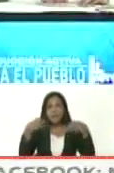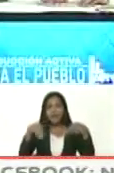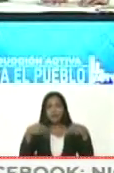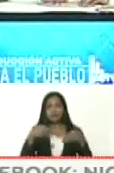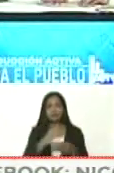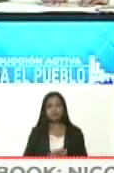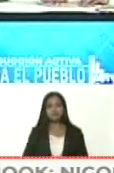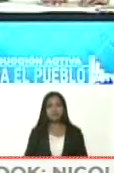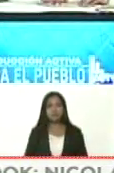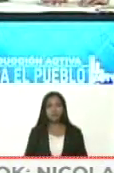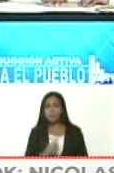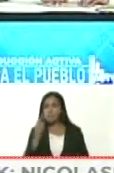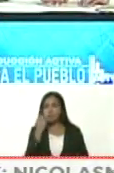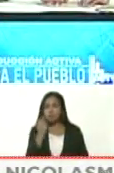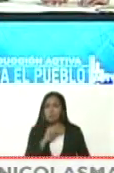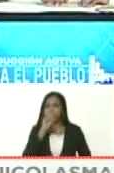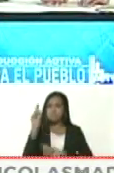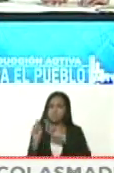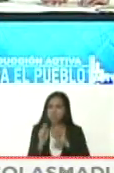Lo primero que le pregunté,